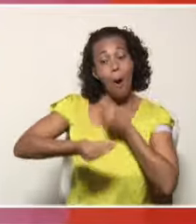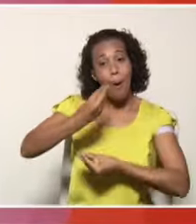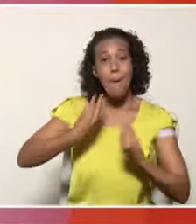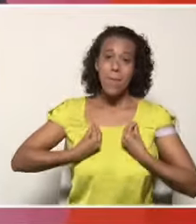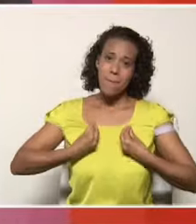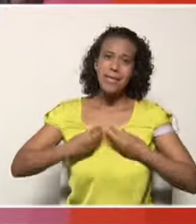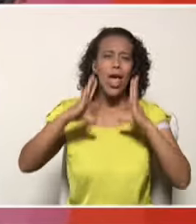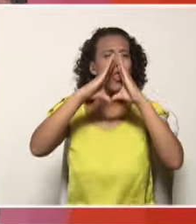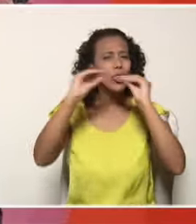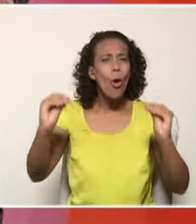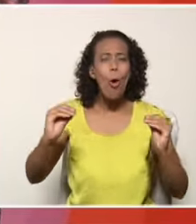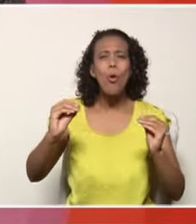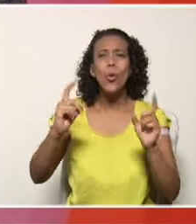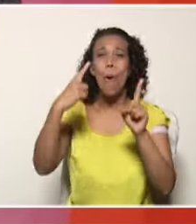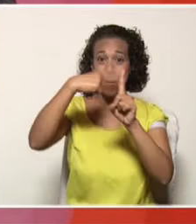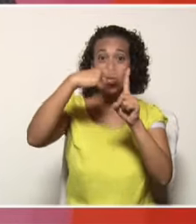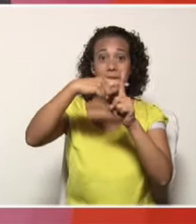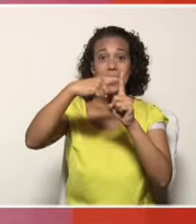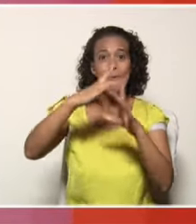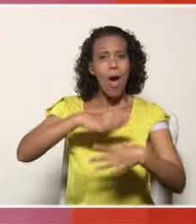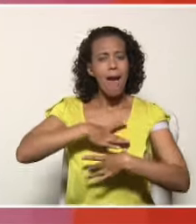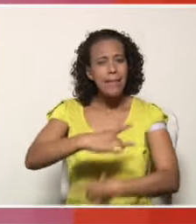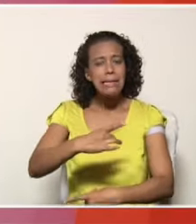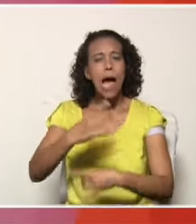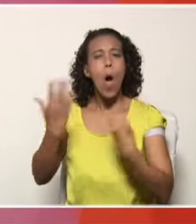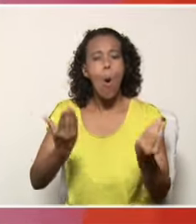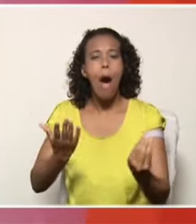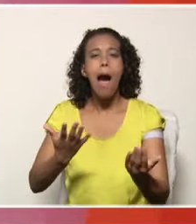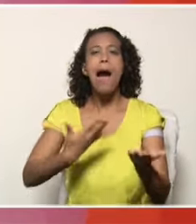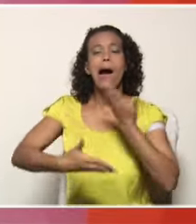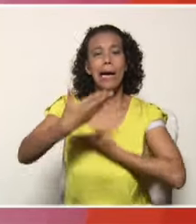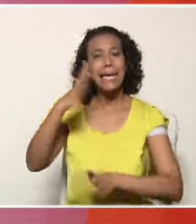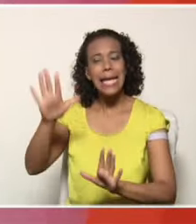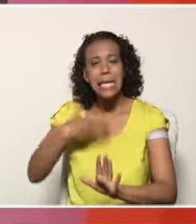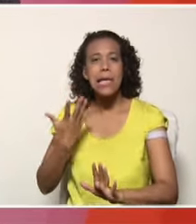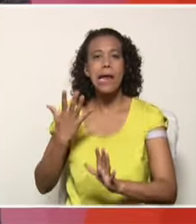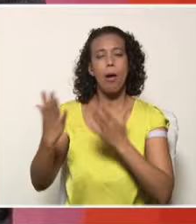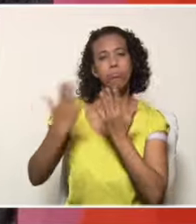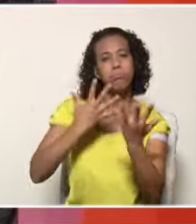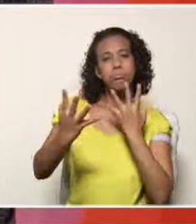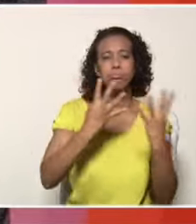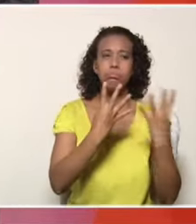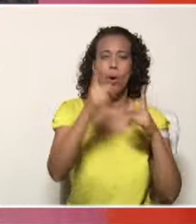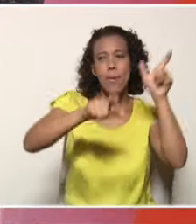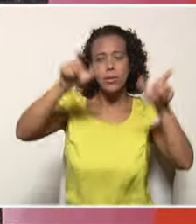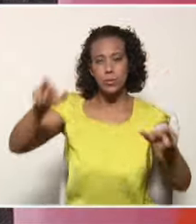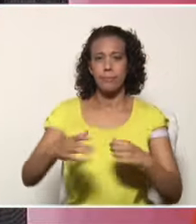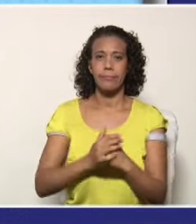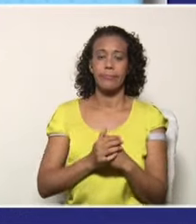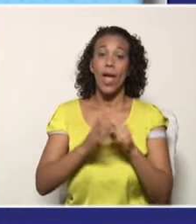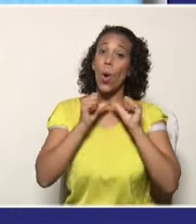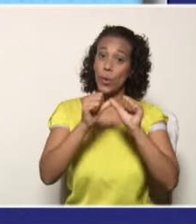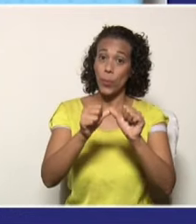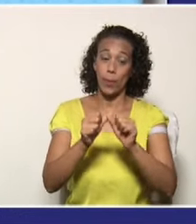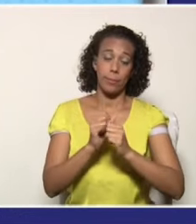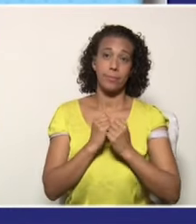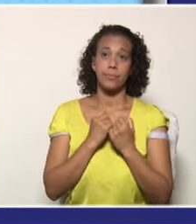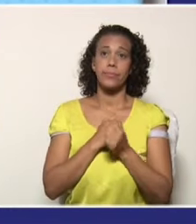es todos aquellos aspectos cuando nosotros nos estamos comunicando con los demás seres humanos. ¿Ok?